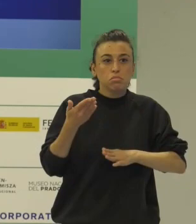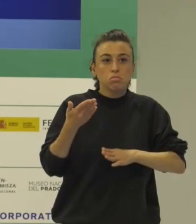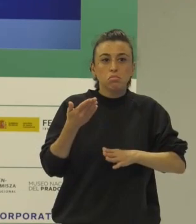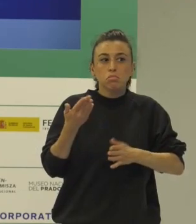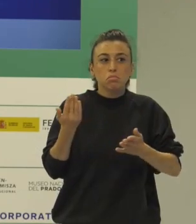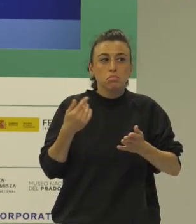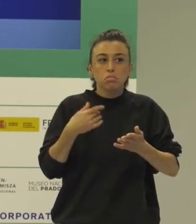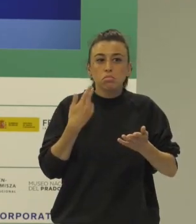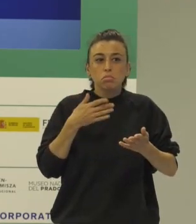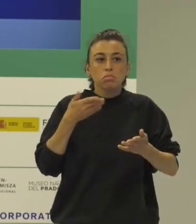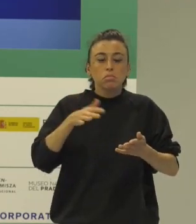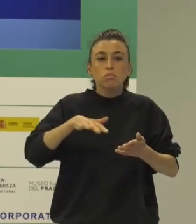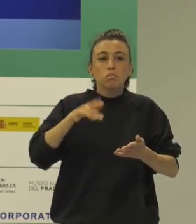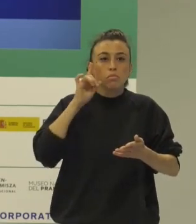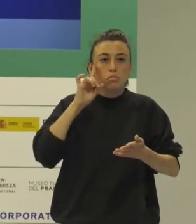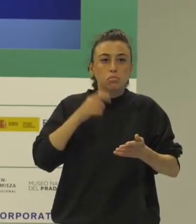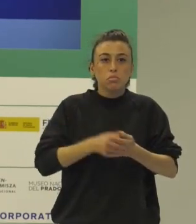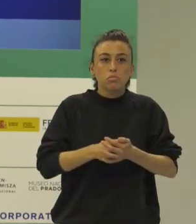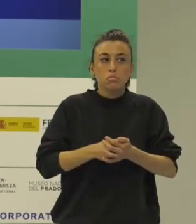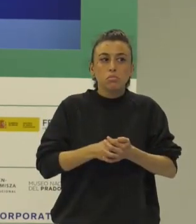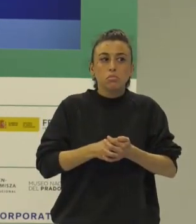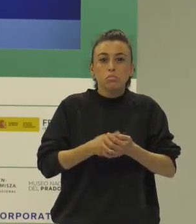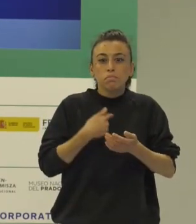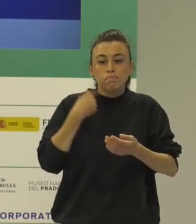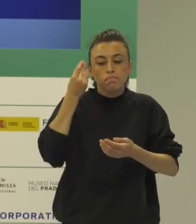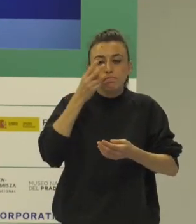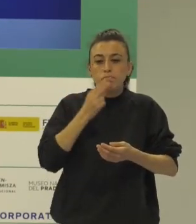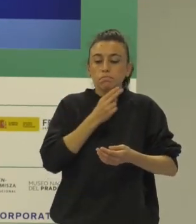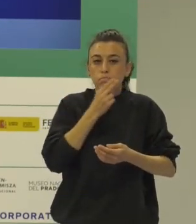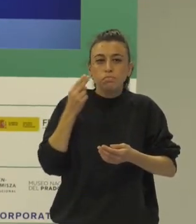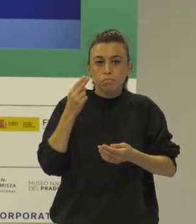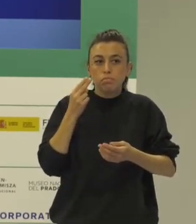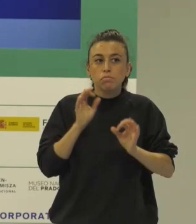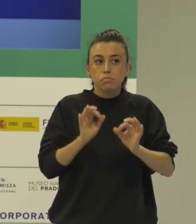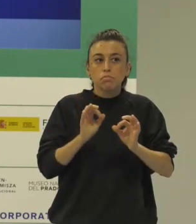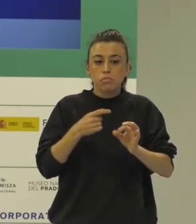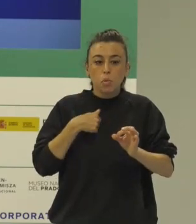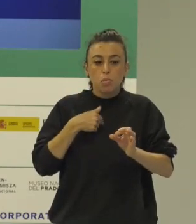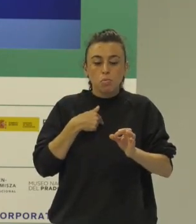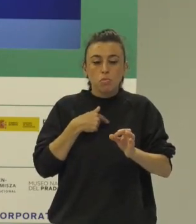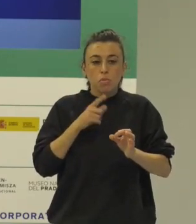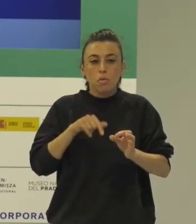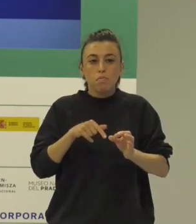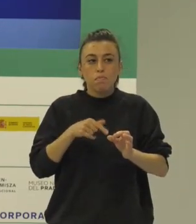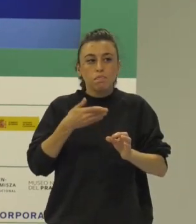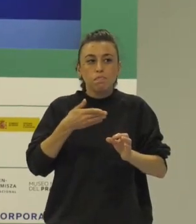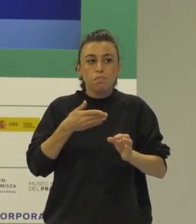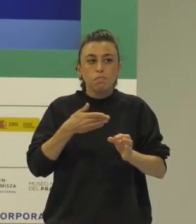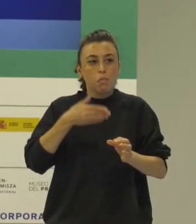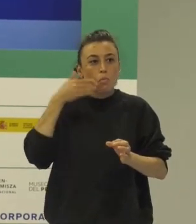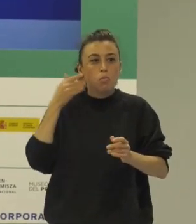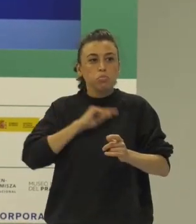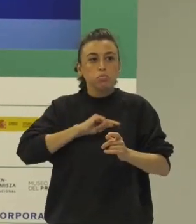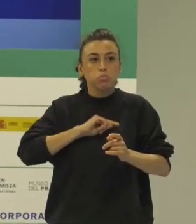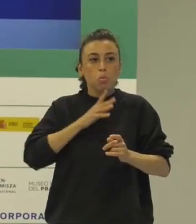la verdad, creo que tenemos también mucho compromiso. A mí me da muchísimo orgullo poder decir que soy parte de esa